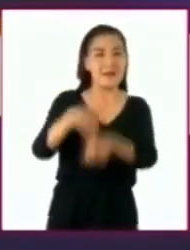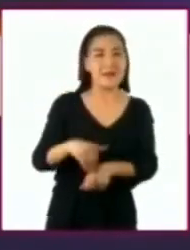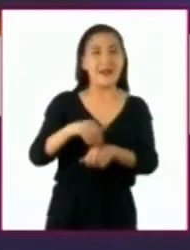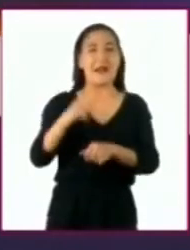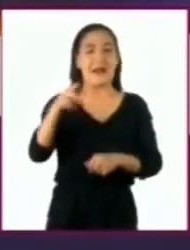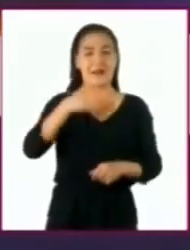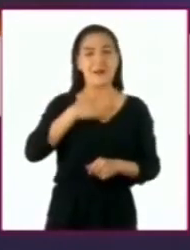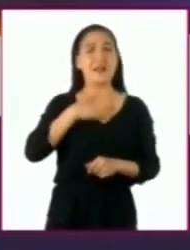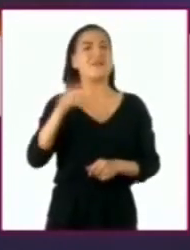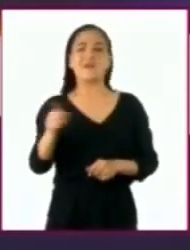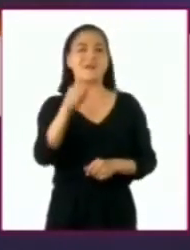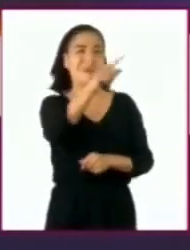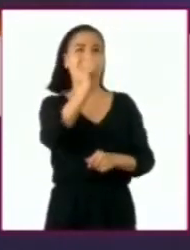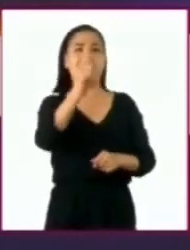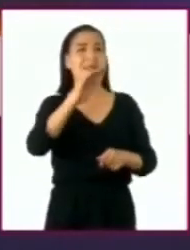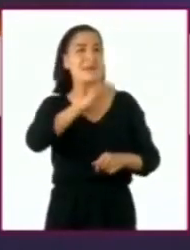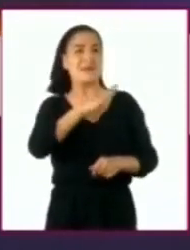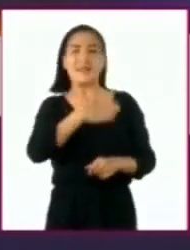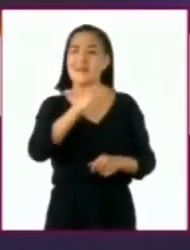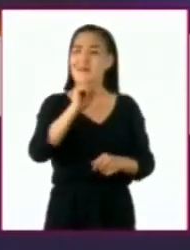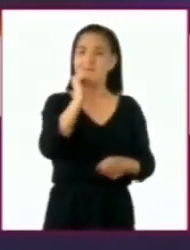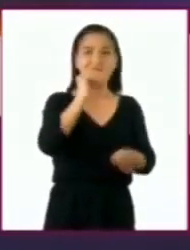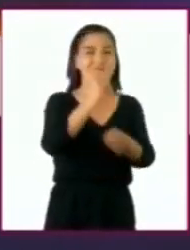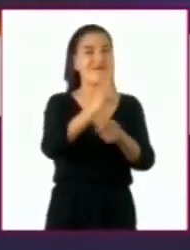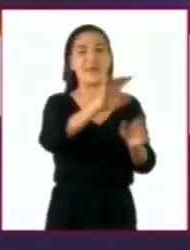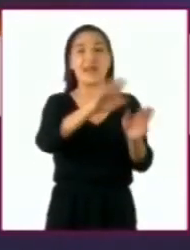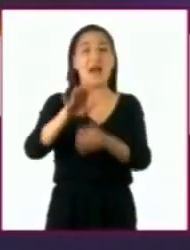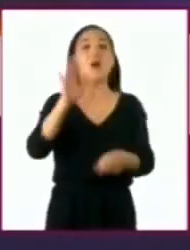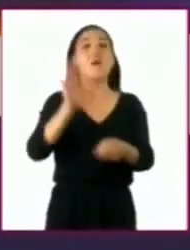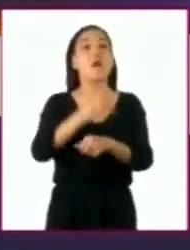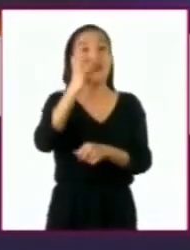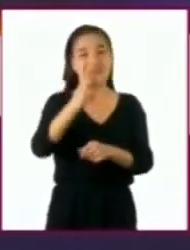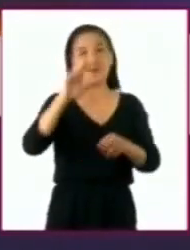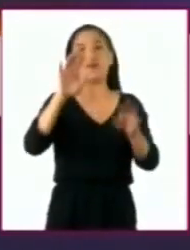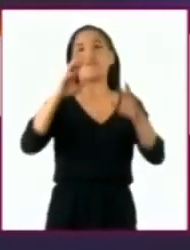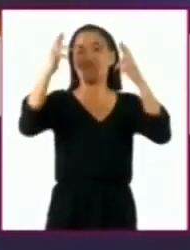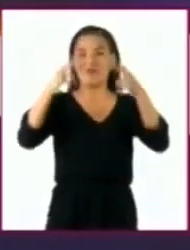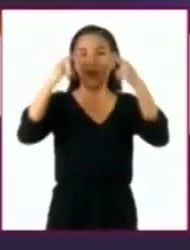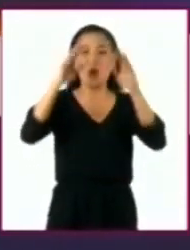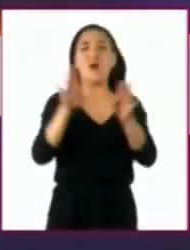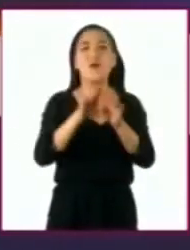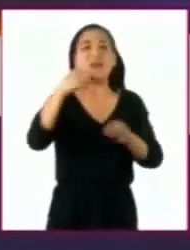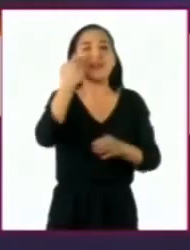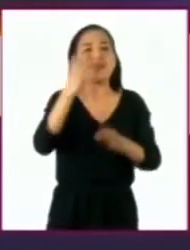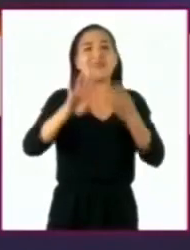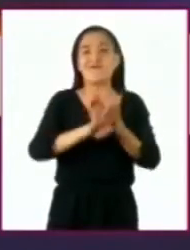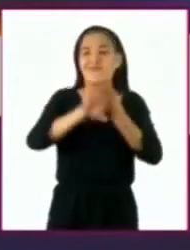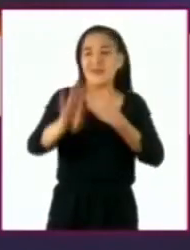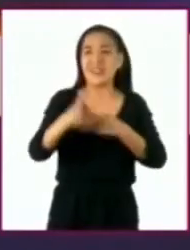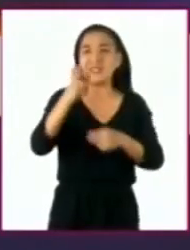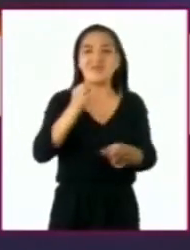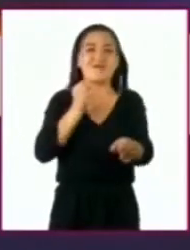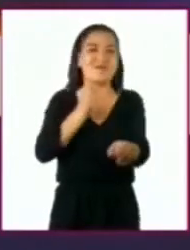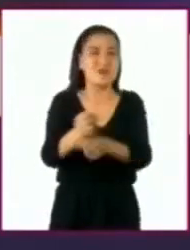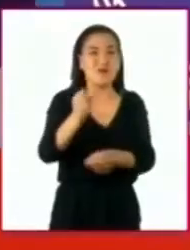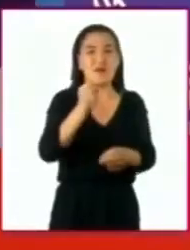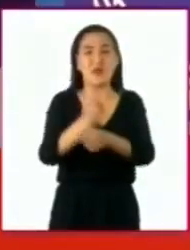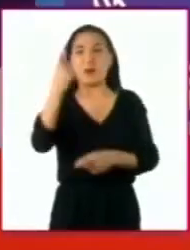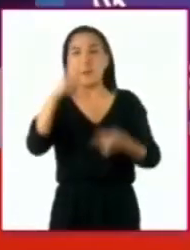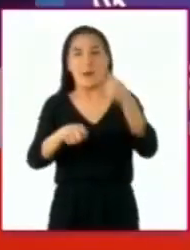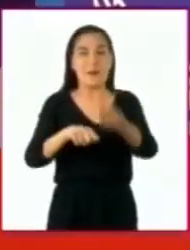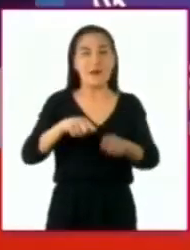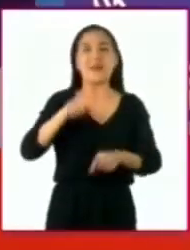conquistadores. Con ello, la corona pretendía también evitar el maltrato por parte de los encomenderos o caciques.